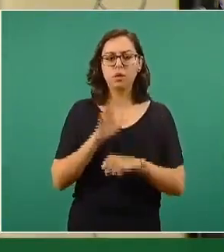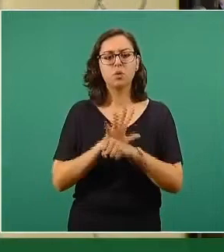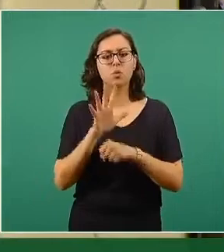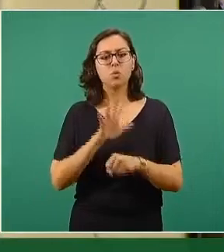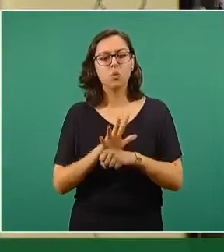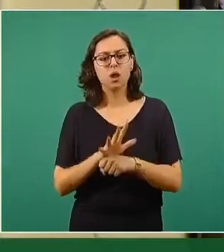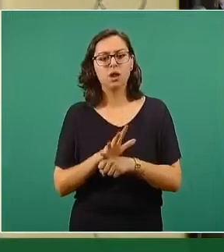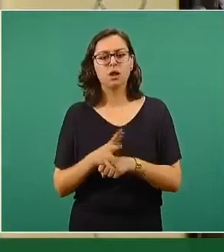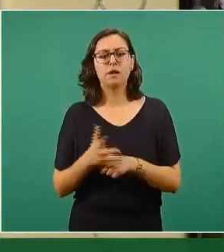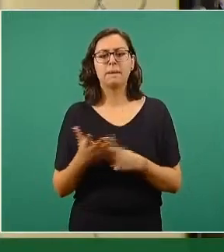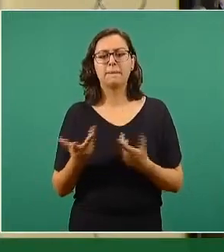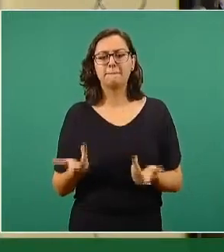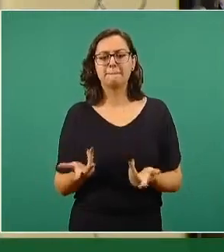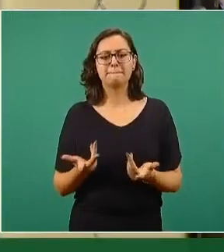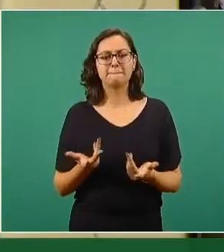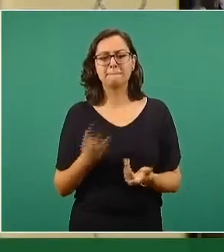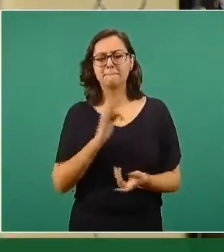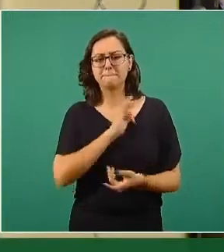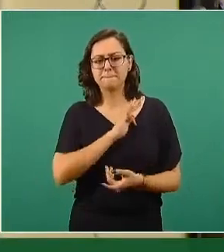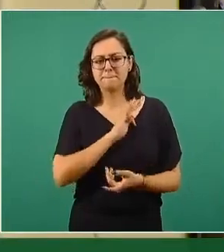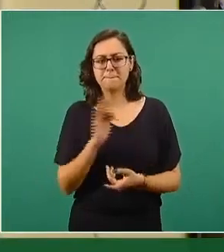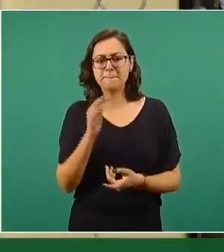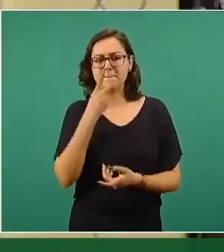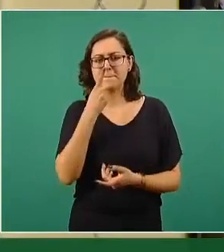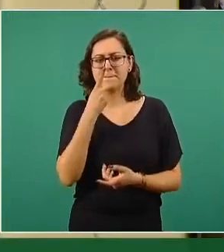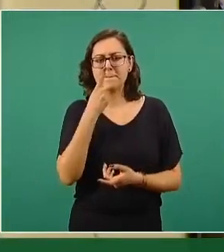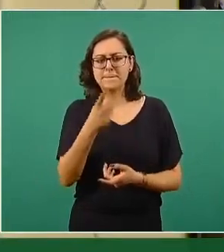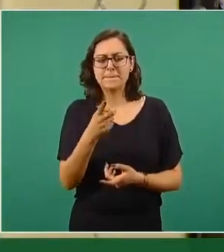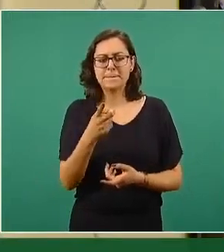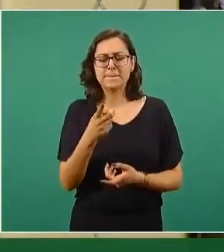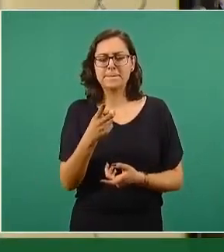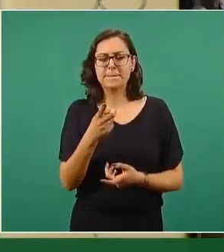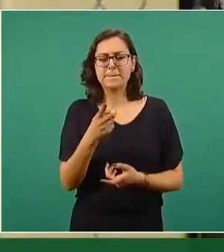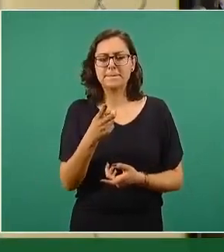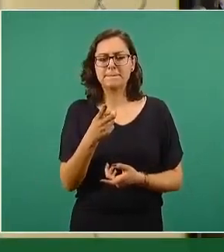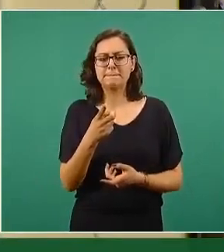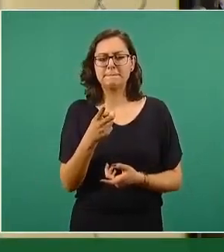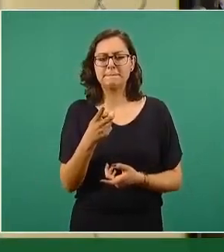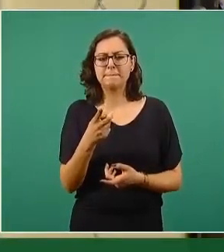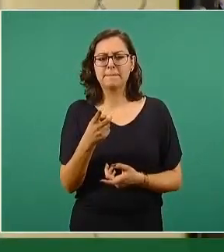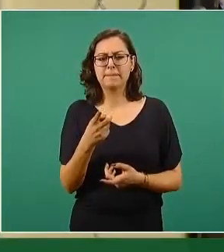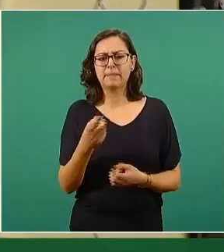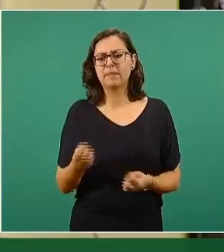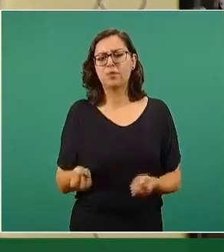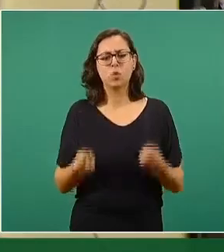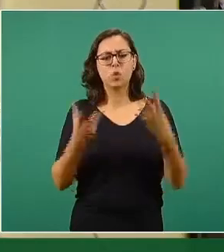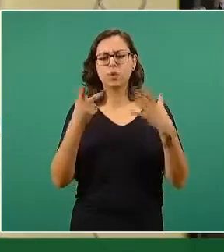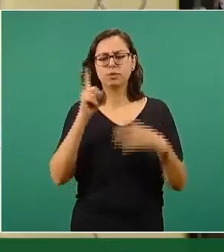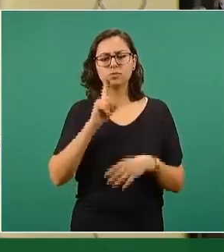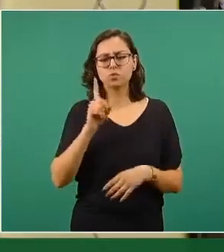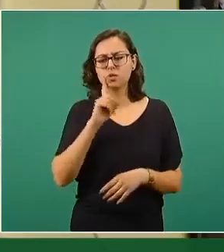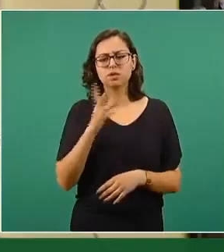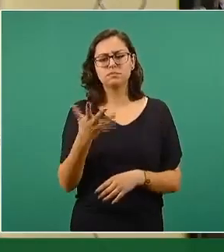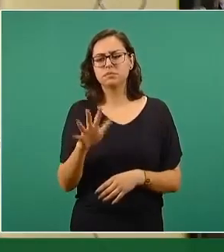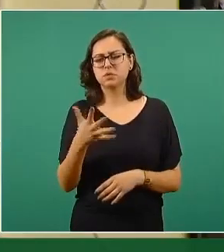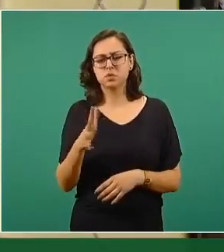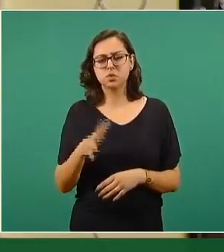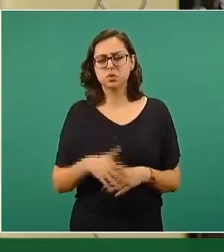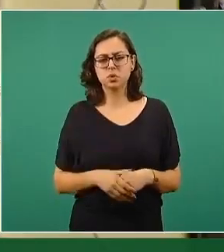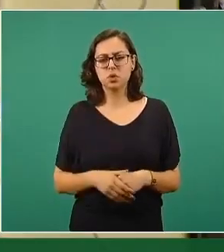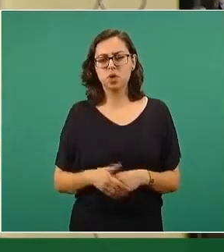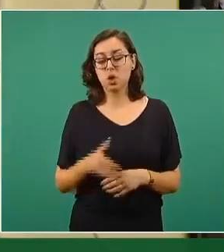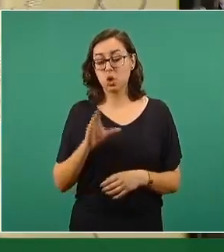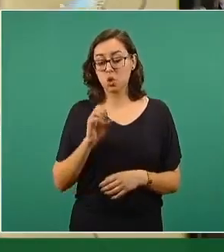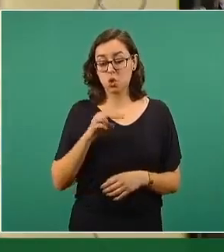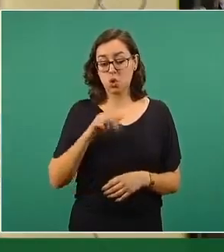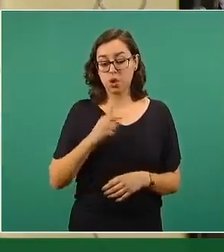fecha? Y sobre todo, nada más se nos puede repetir en este caso la cifra que ustedes esperan vacunar de mujeres embarazadas. Estamos hablando que en el CONAPO eran de 2 millones,